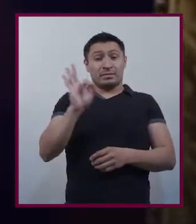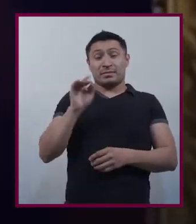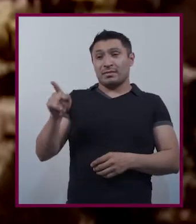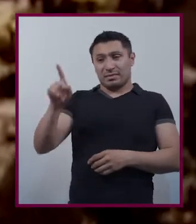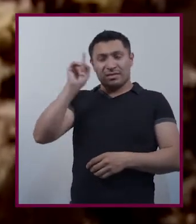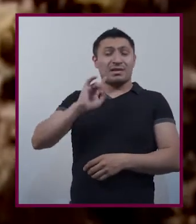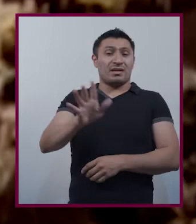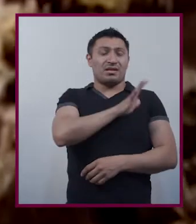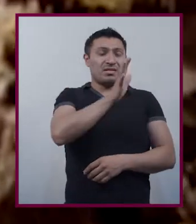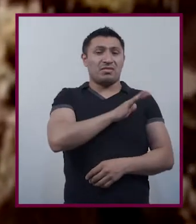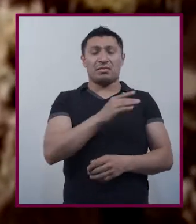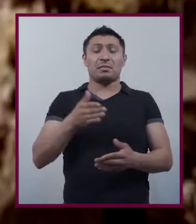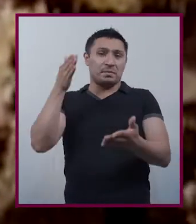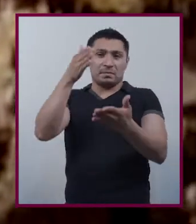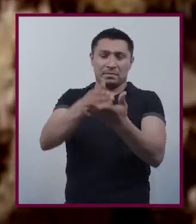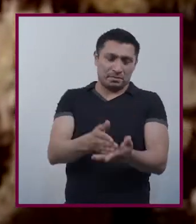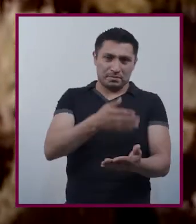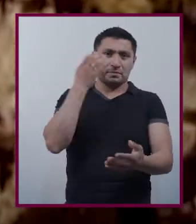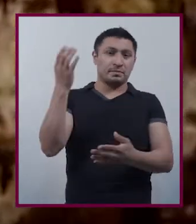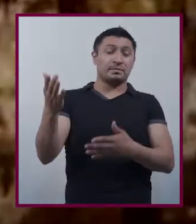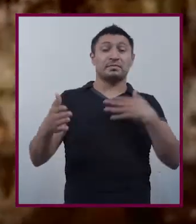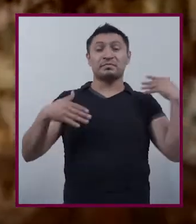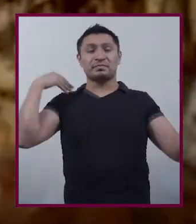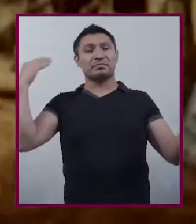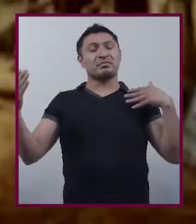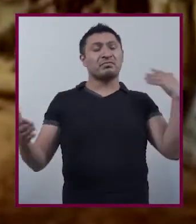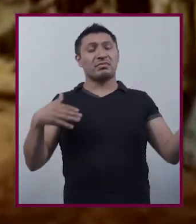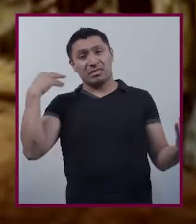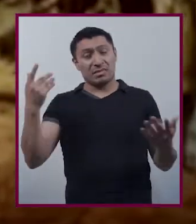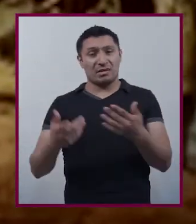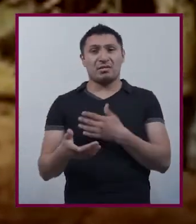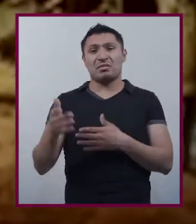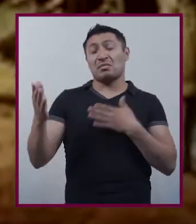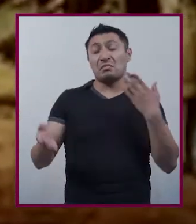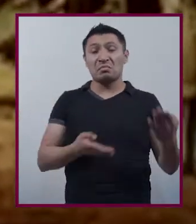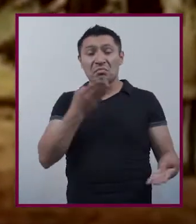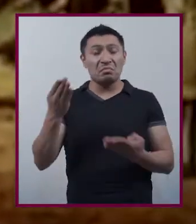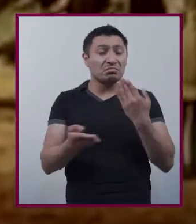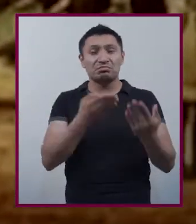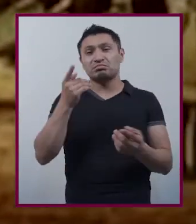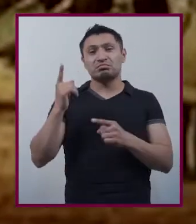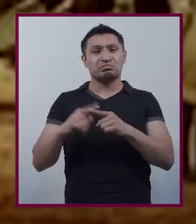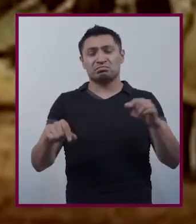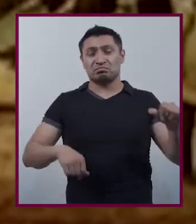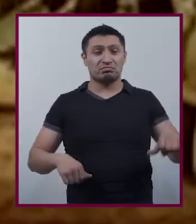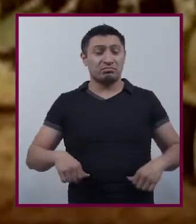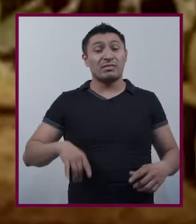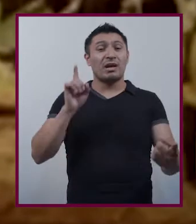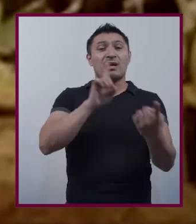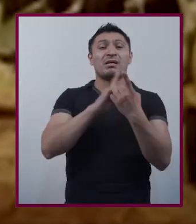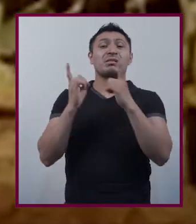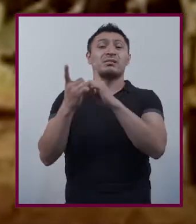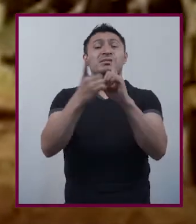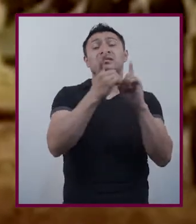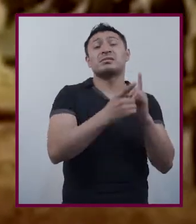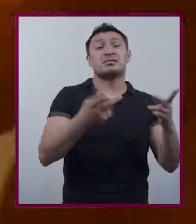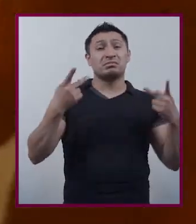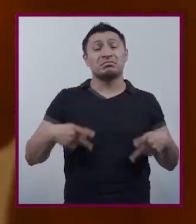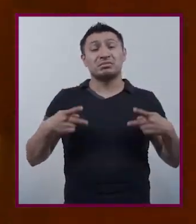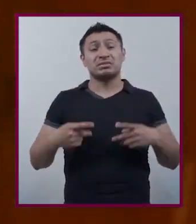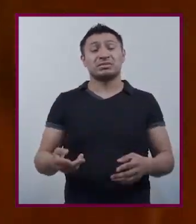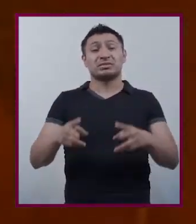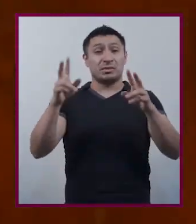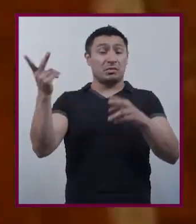Rodríguez asistió con regularidad a paseos, tertulias y bailes, y se relacionó con mucha gente de la clase